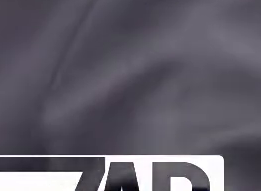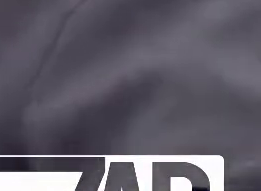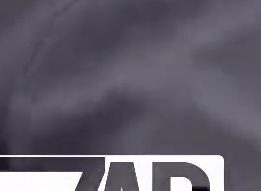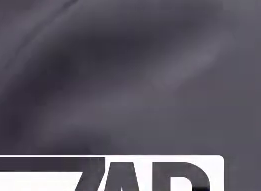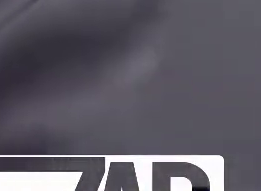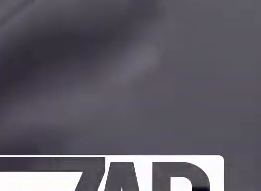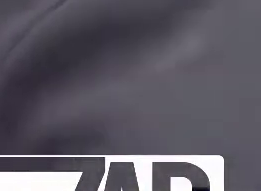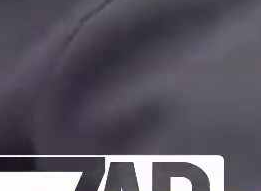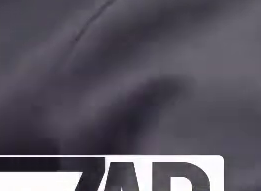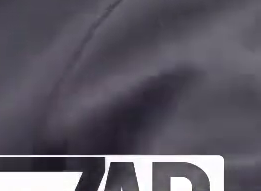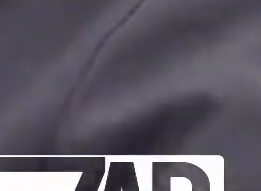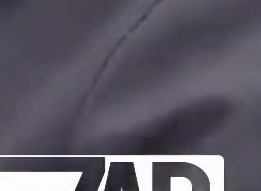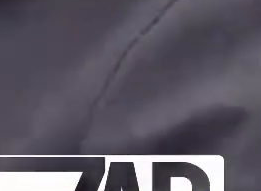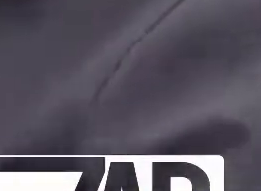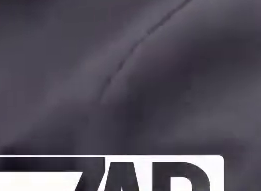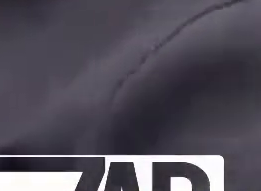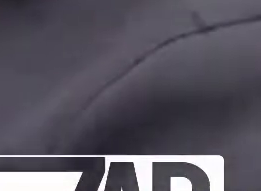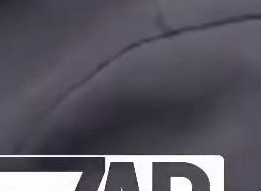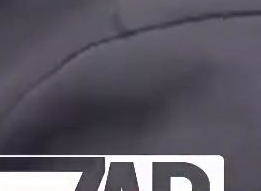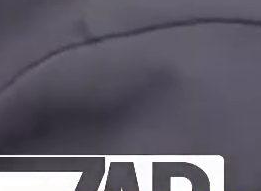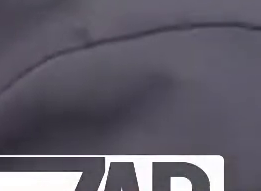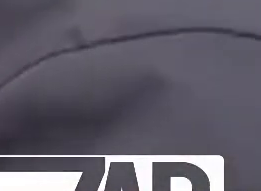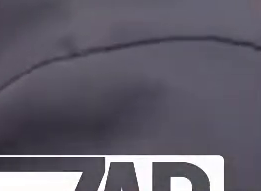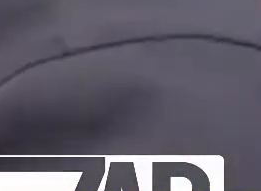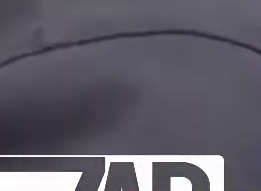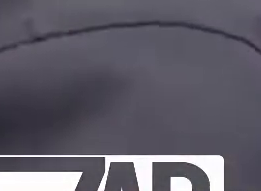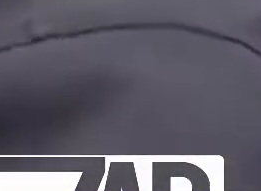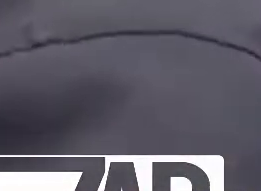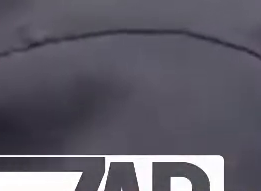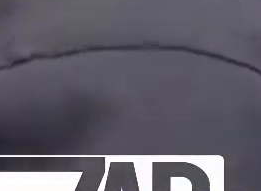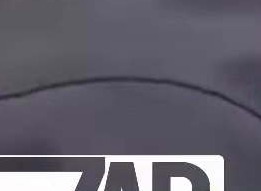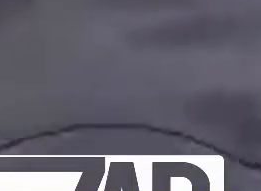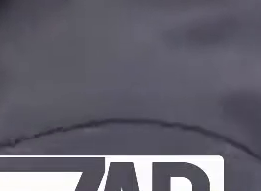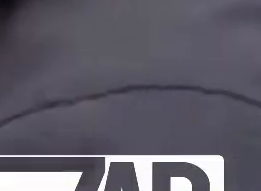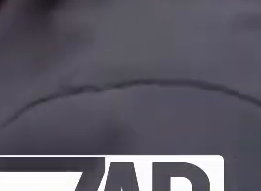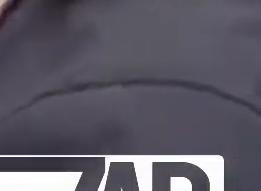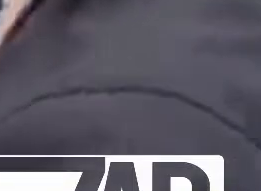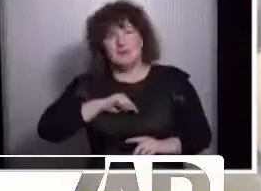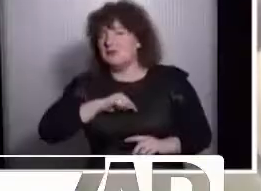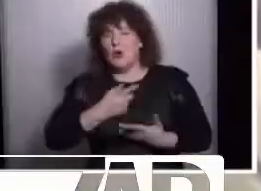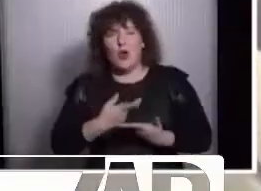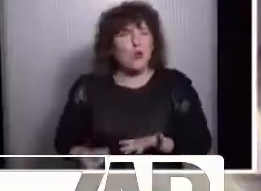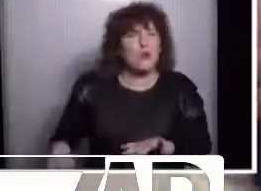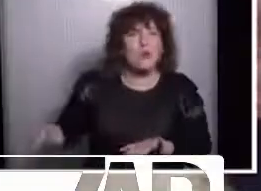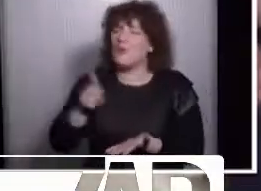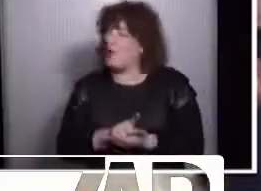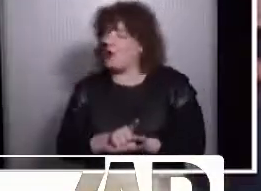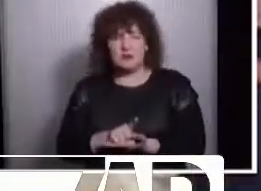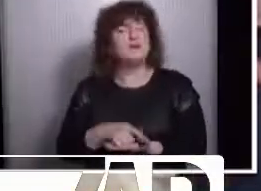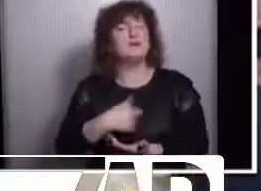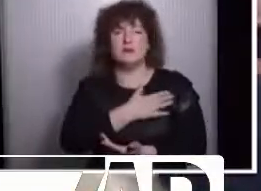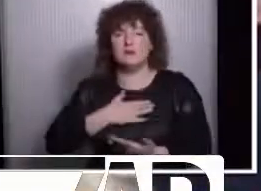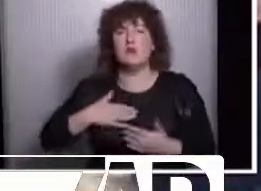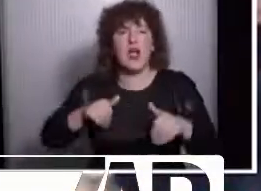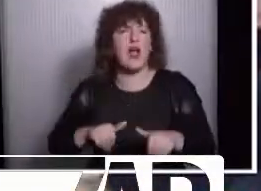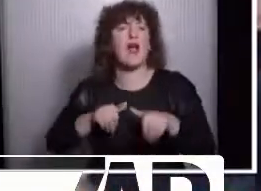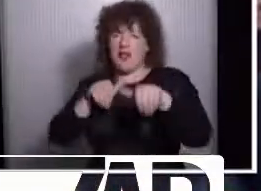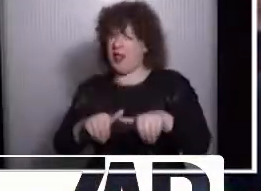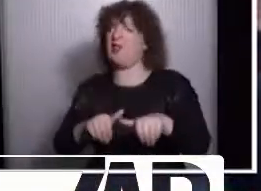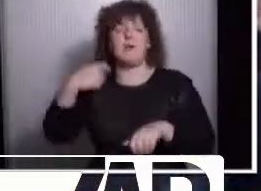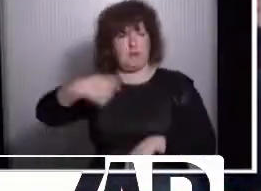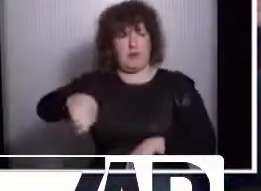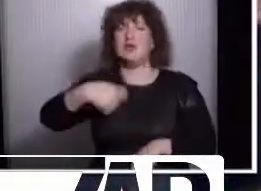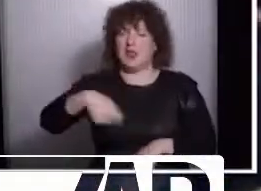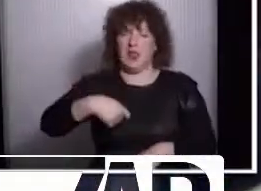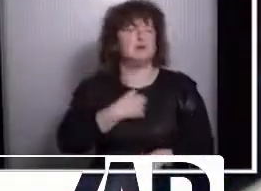algunos puntos al frente, 1 o 2 puntos al frente de Lula. Lo que es importante decir, independientemente de si en esta guerra